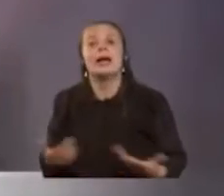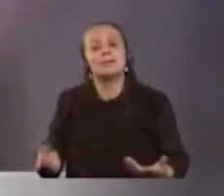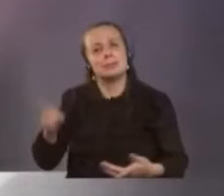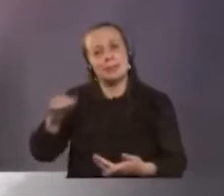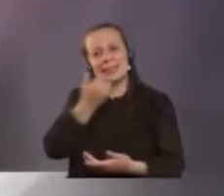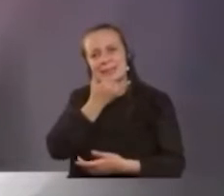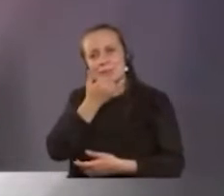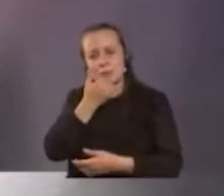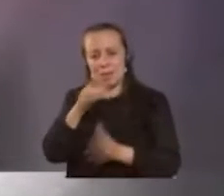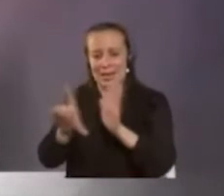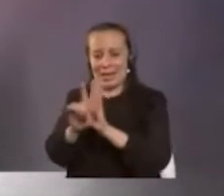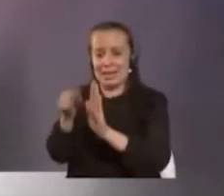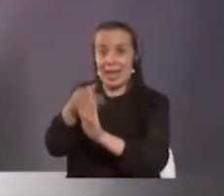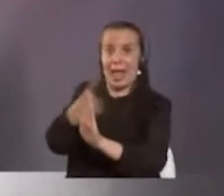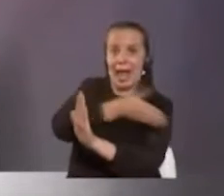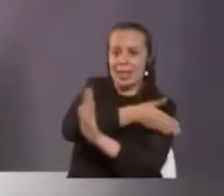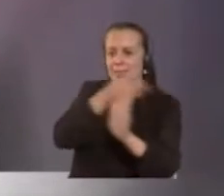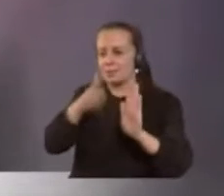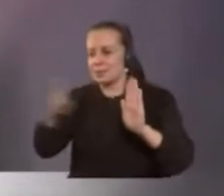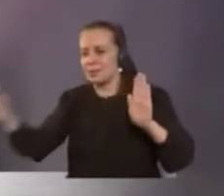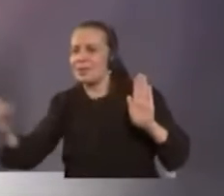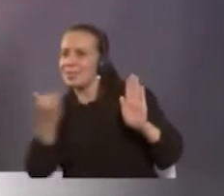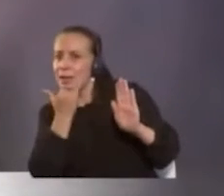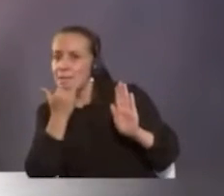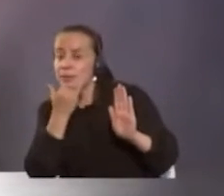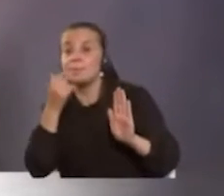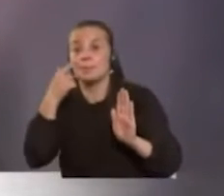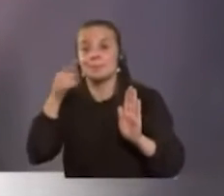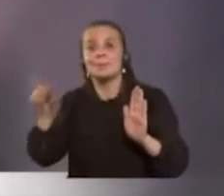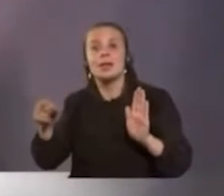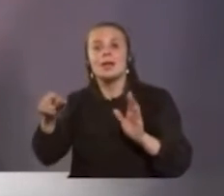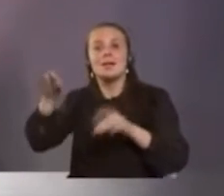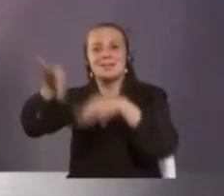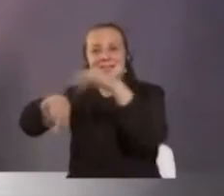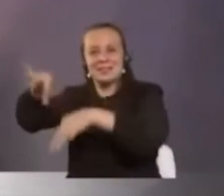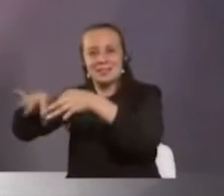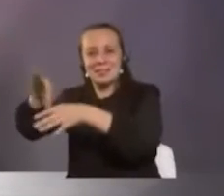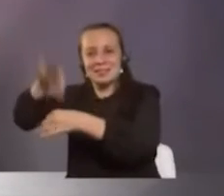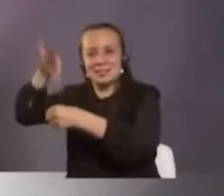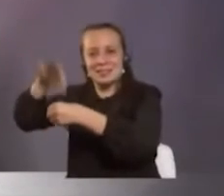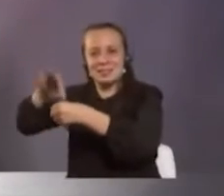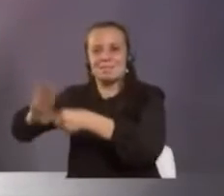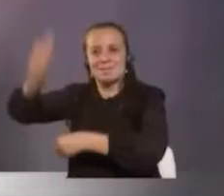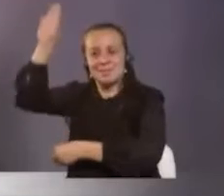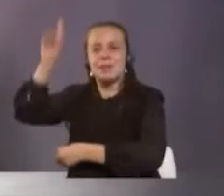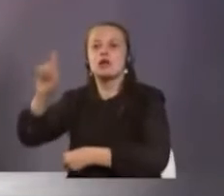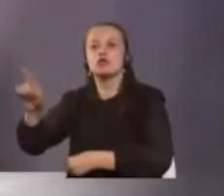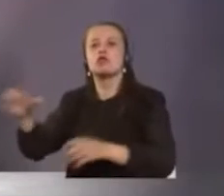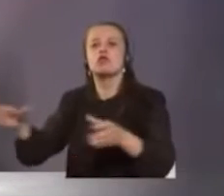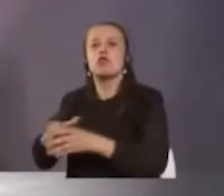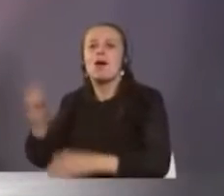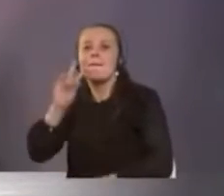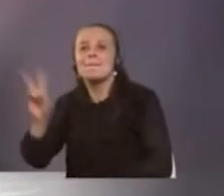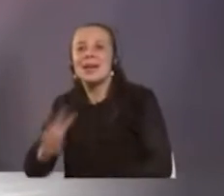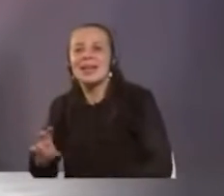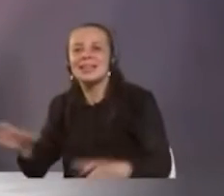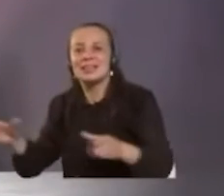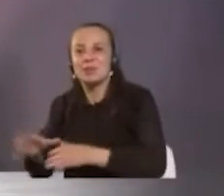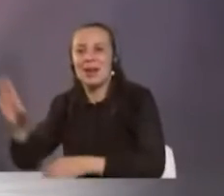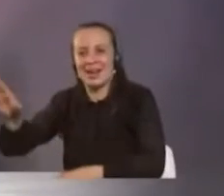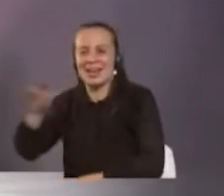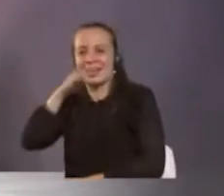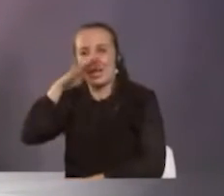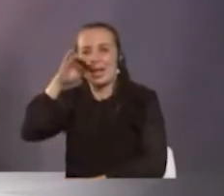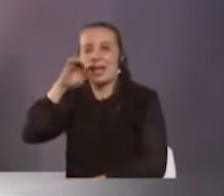el después de esa ley fue que las elecciones en Venezuela las perdió Hugo Chávez precisamente utilizando el